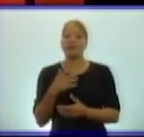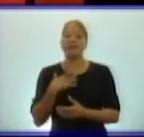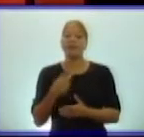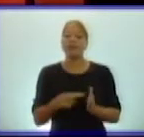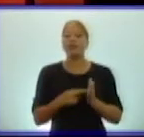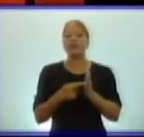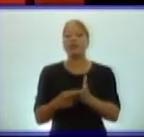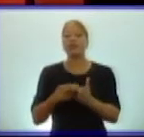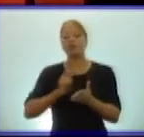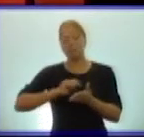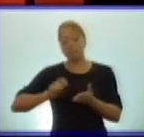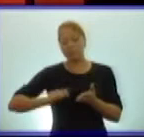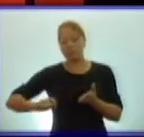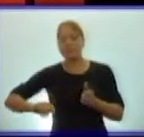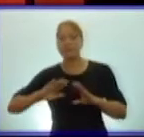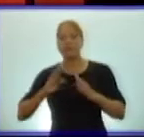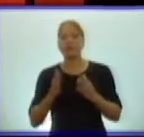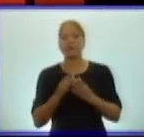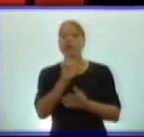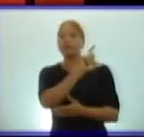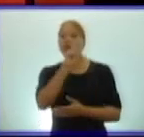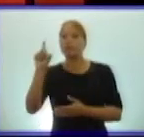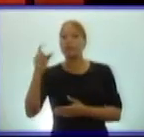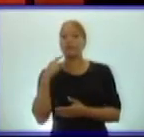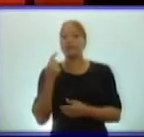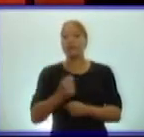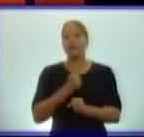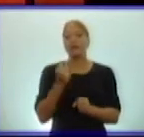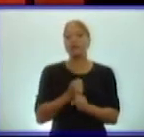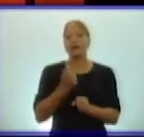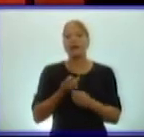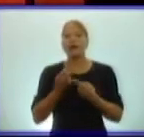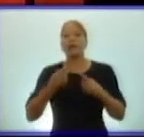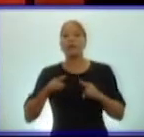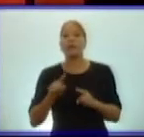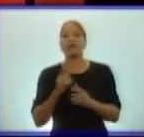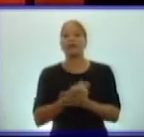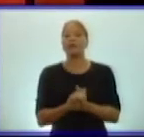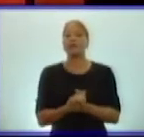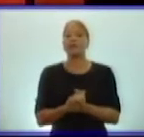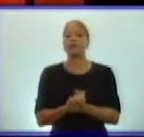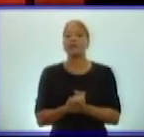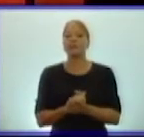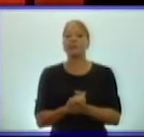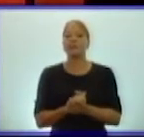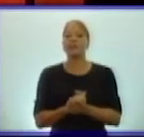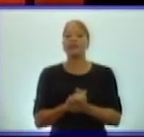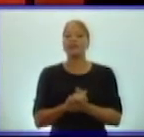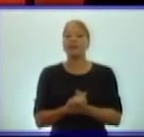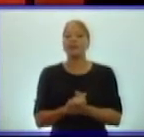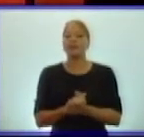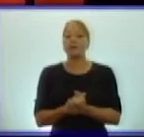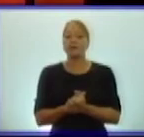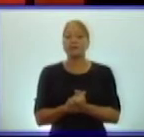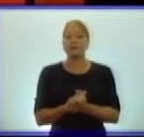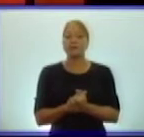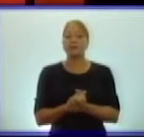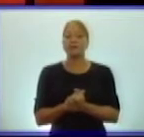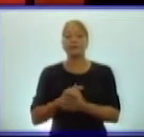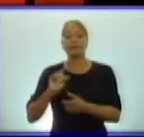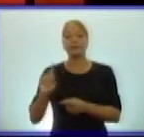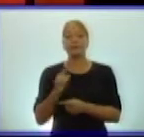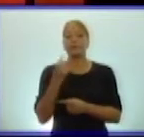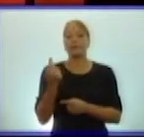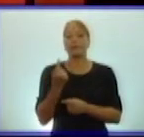que anoten en sus libretas este subtítulo que vamos a trabajar, porque además, sobre todo, vamos también a dedicarnos esencialmente a